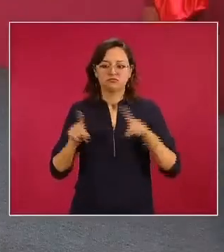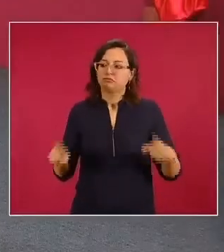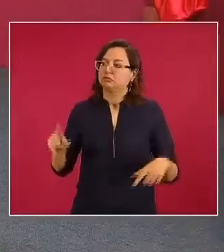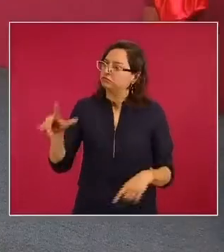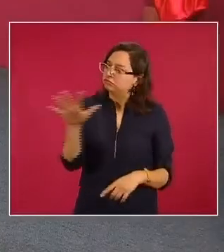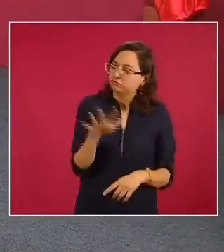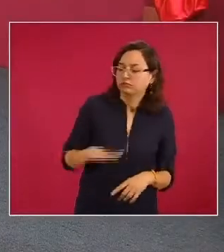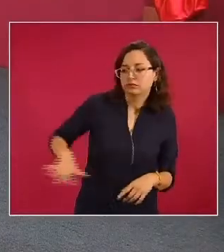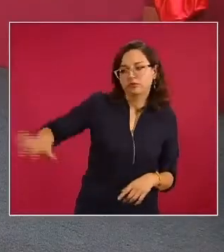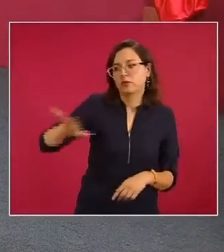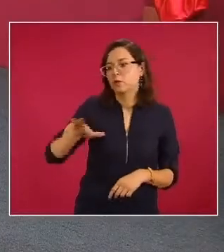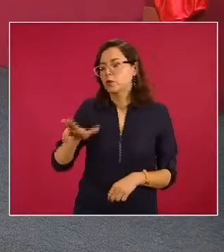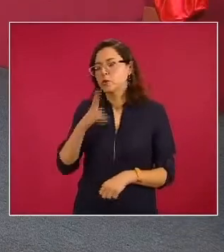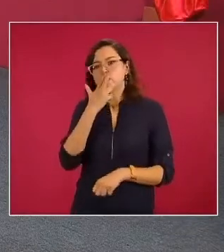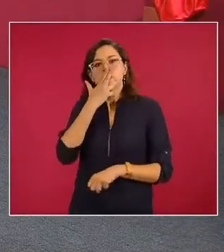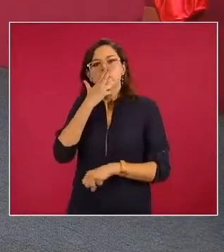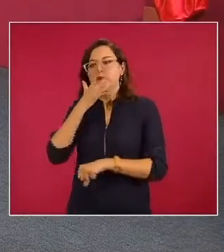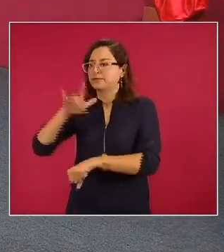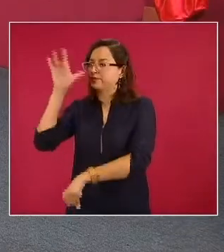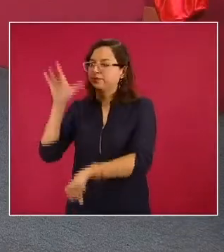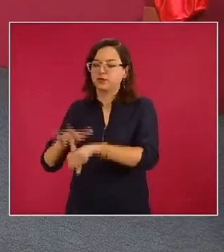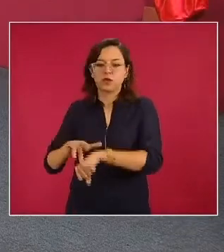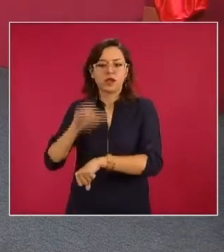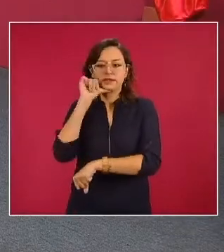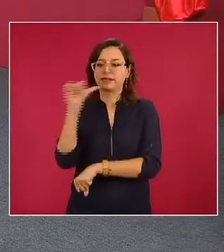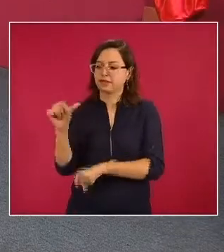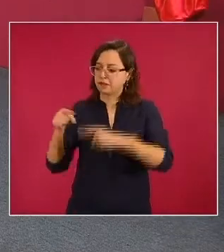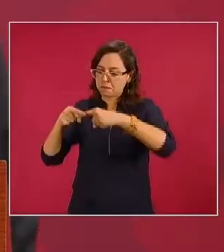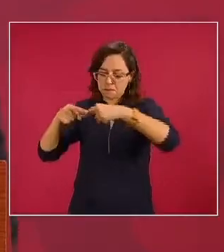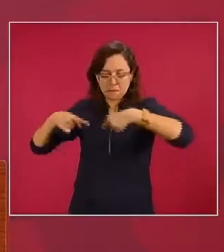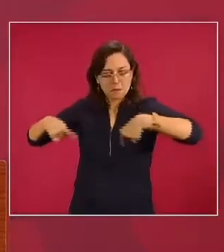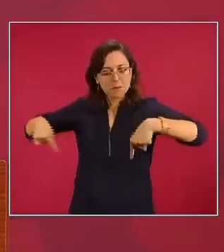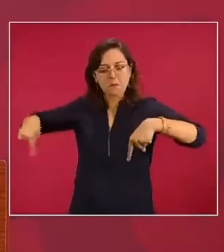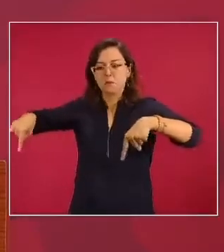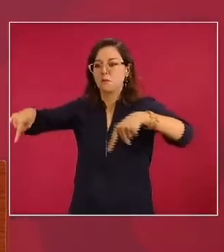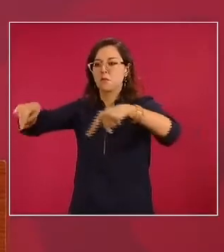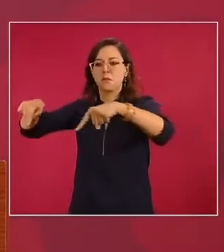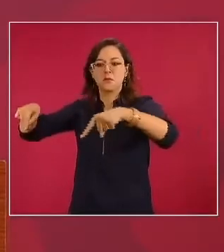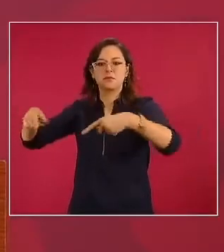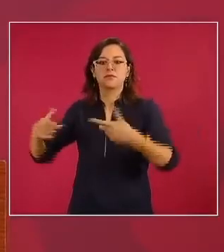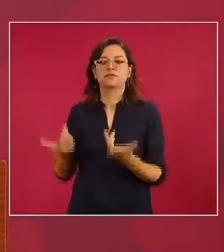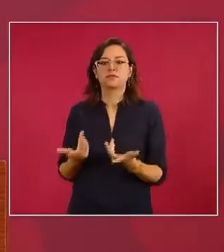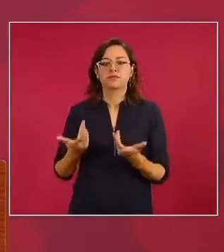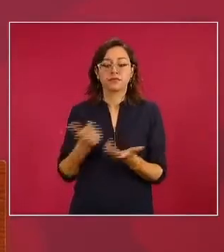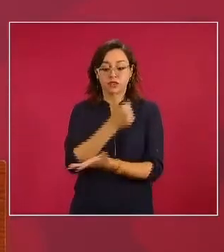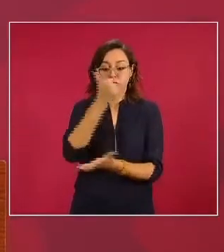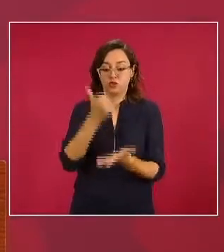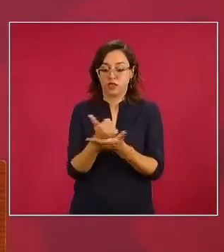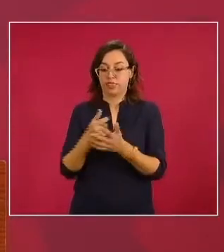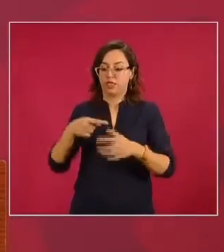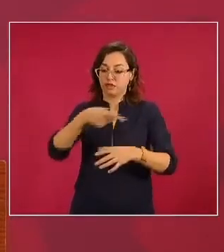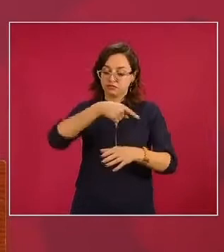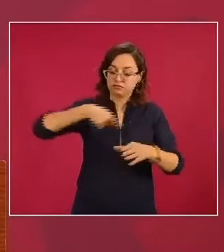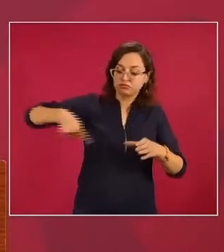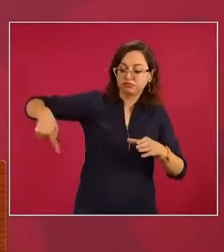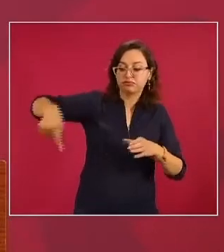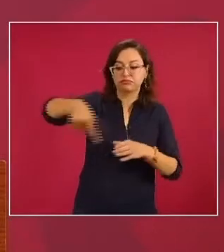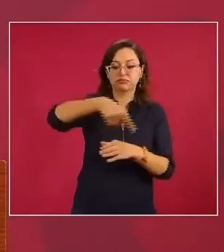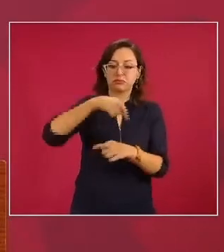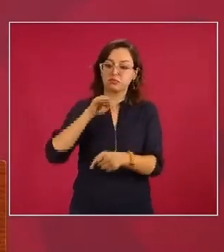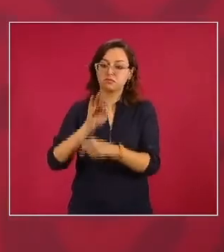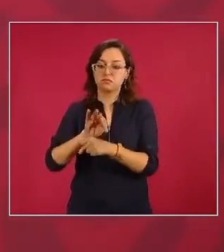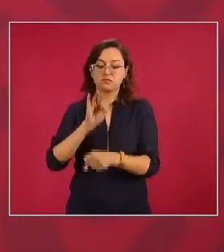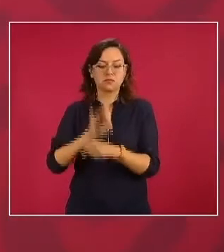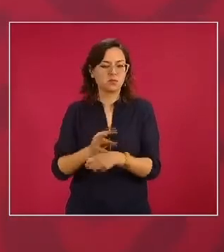la periferia de la ciudad. Y así, muchas